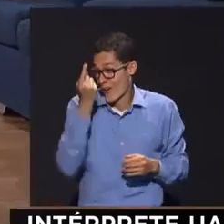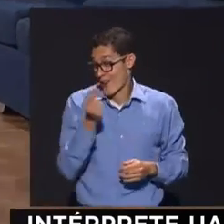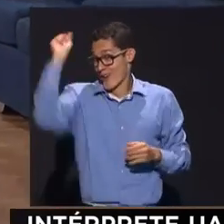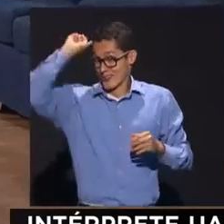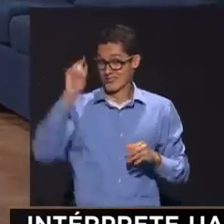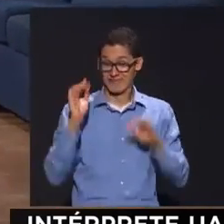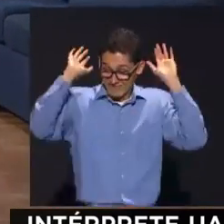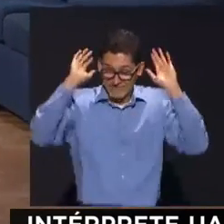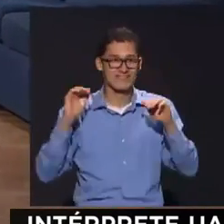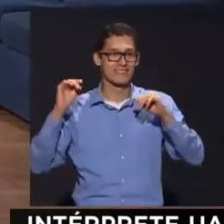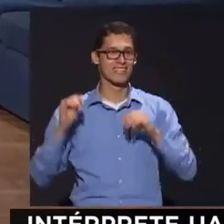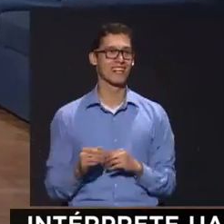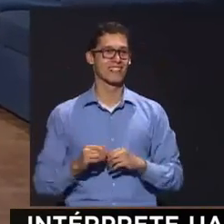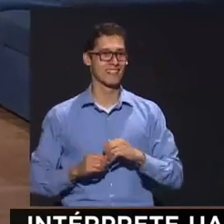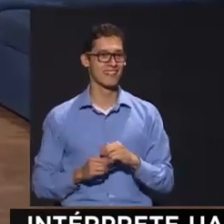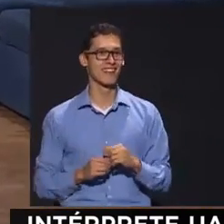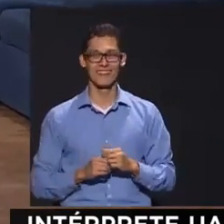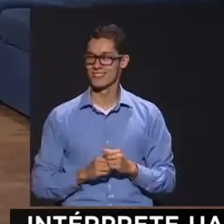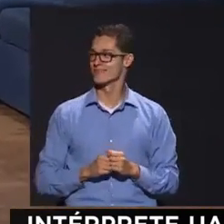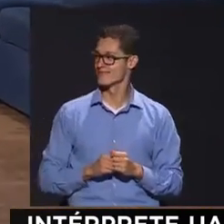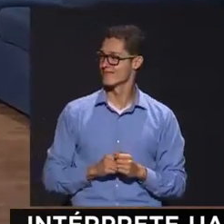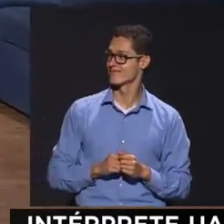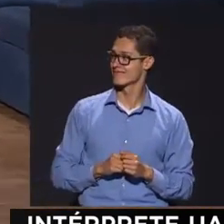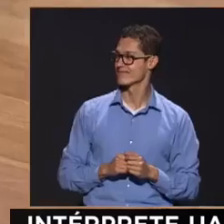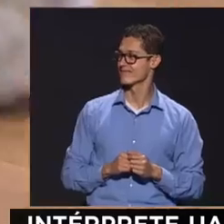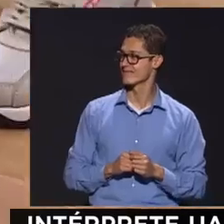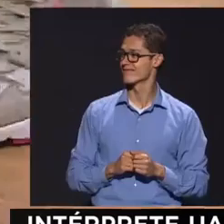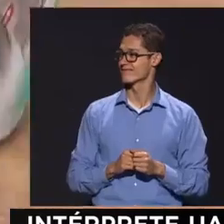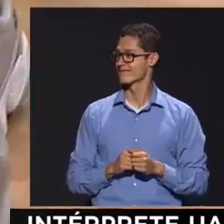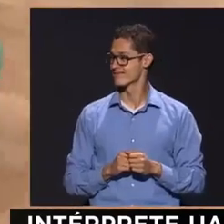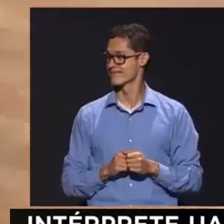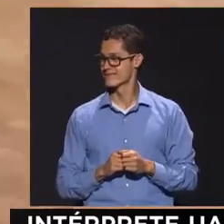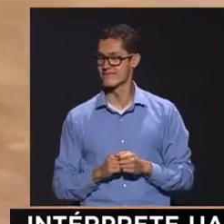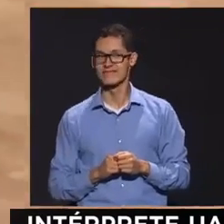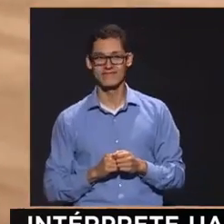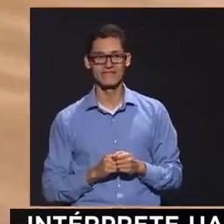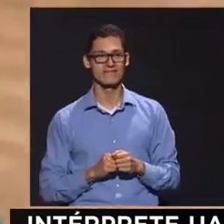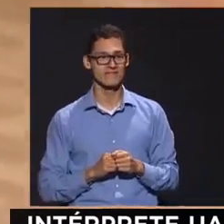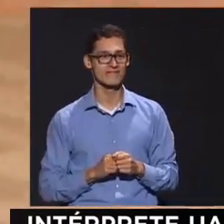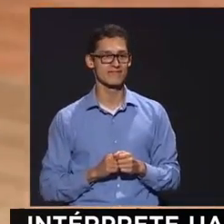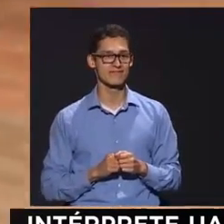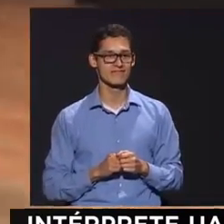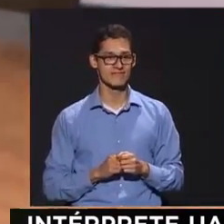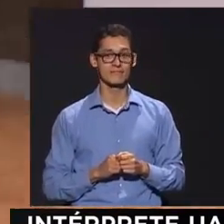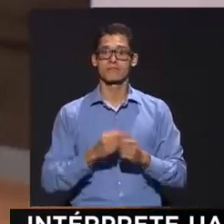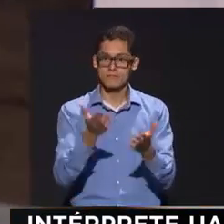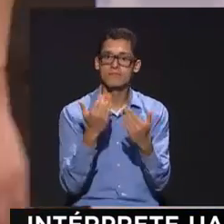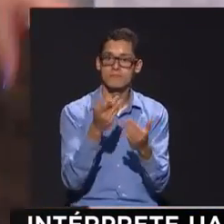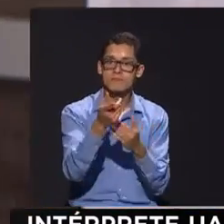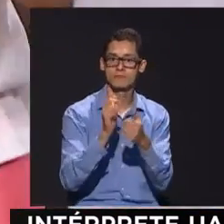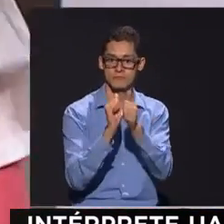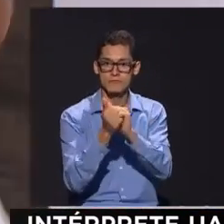síguelo el pago desde el oriente móvil del cuerpo para ti y para la familia